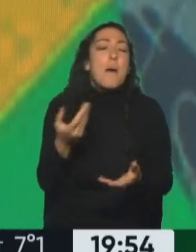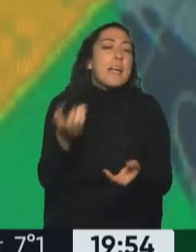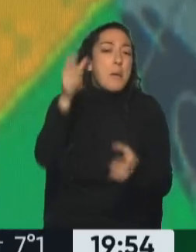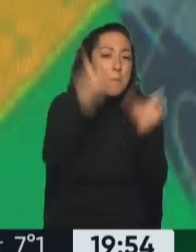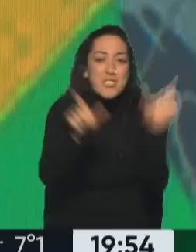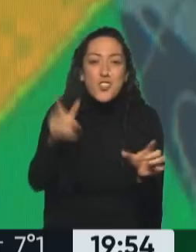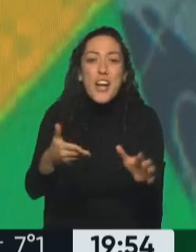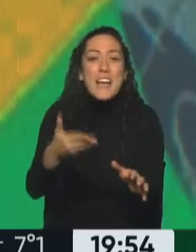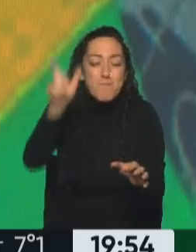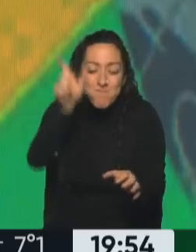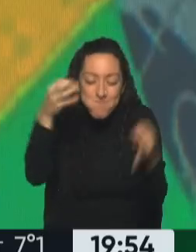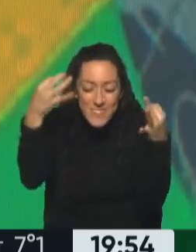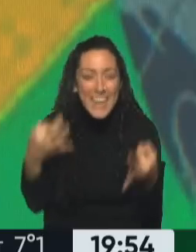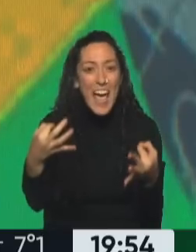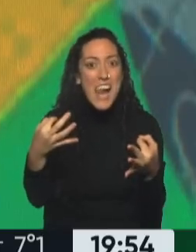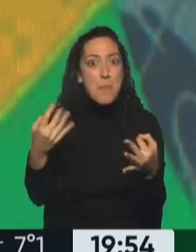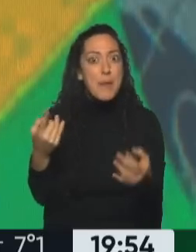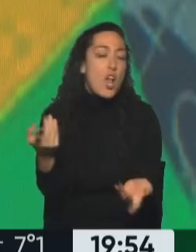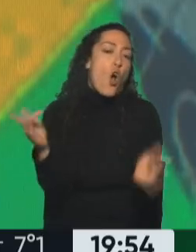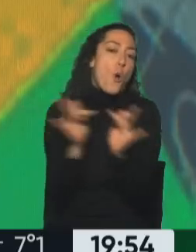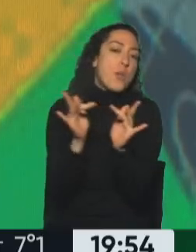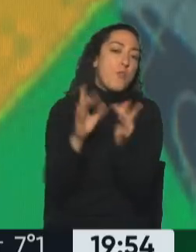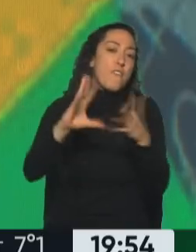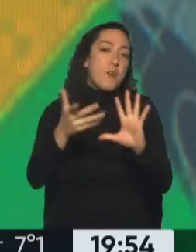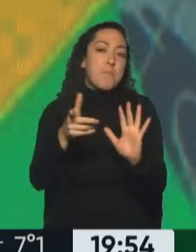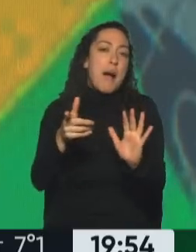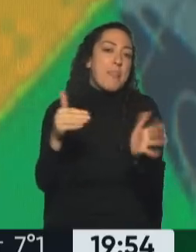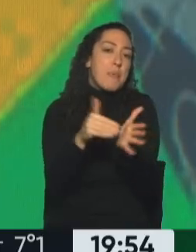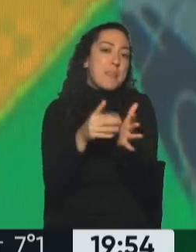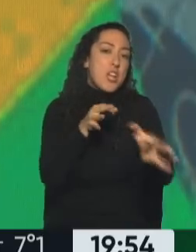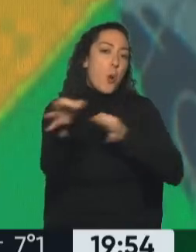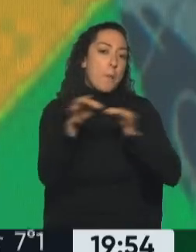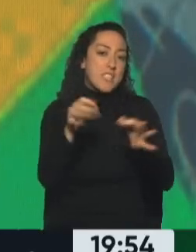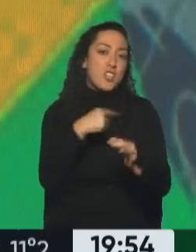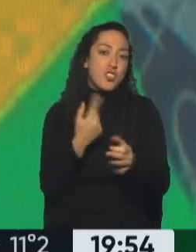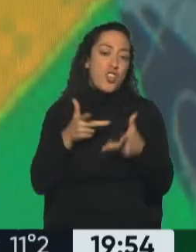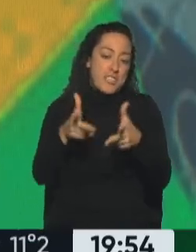personas humanas, pero que la inteligencia artificial las hace hablar según la conversación que nosotros